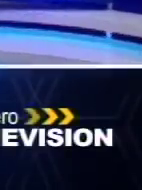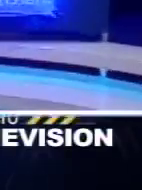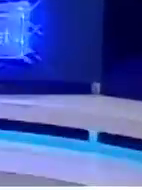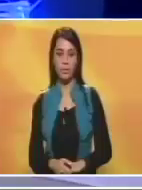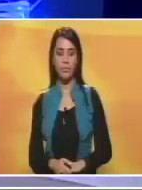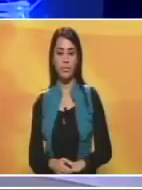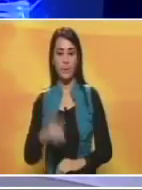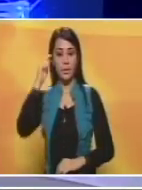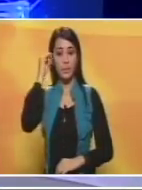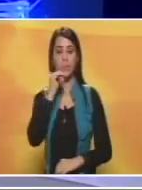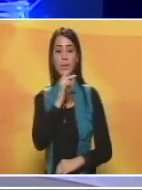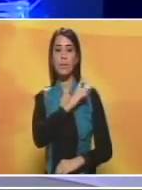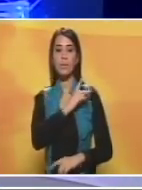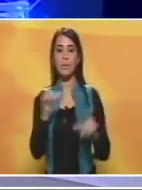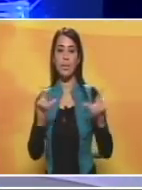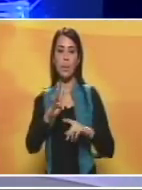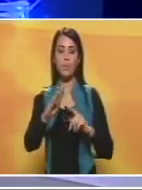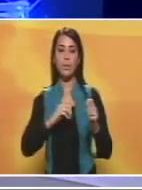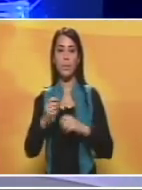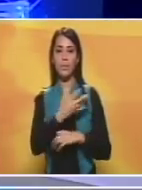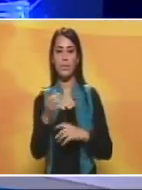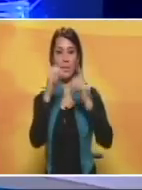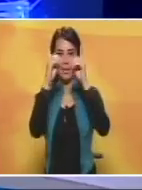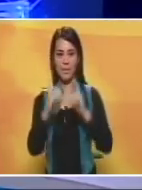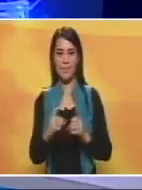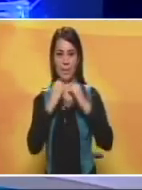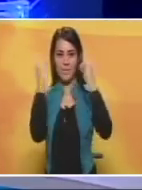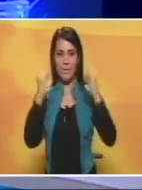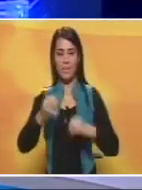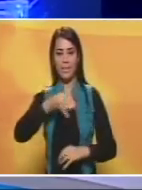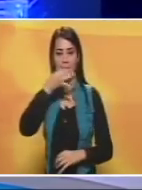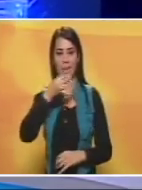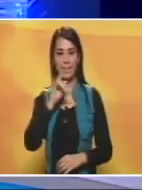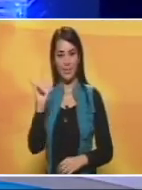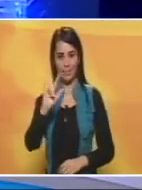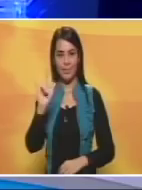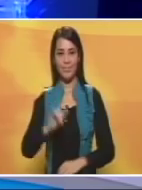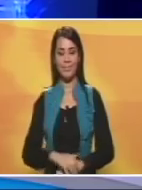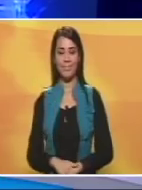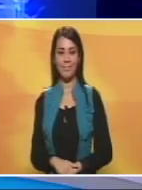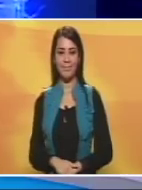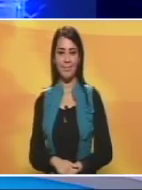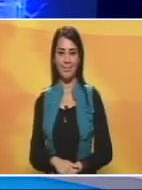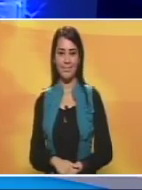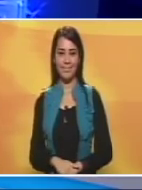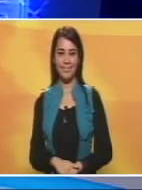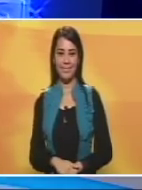Venevisión. Recuerden, Noticiero Venevisión, Canal 4 reporta. Ustedes deciden. Feliz tarde para todos.